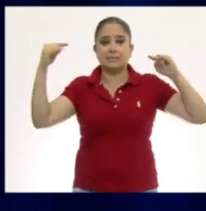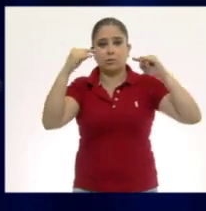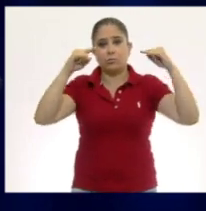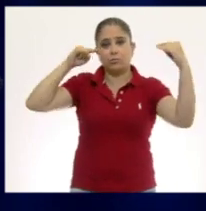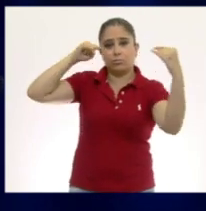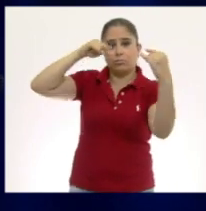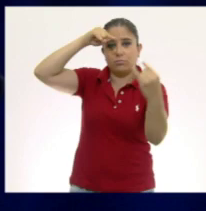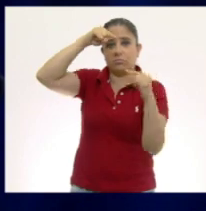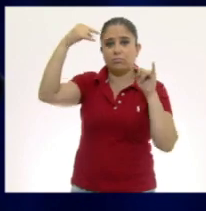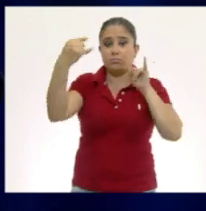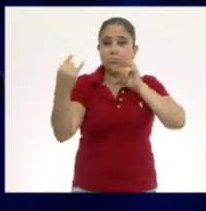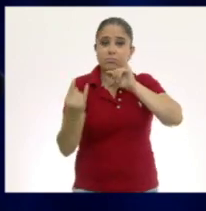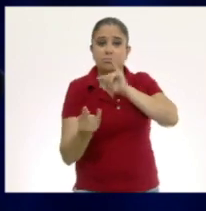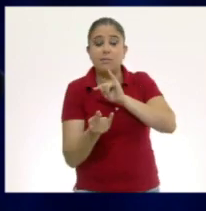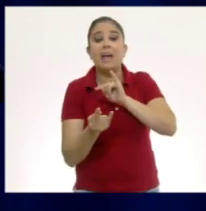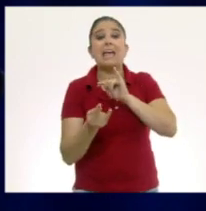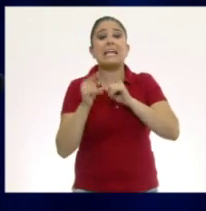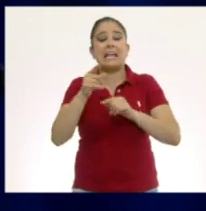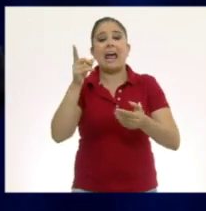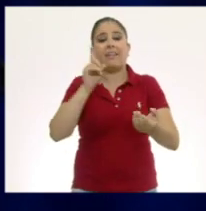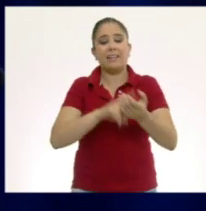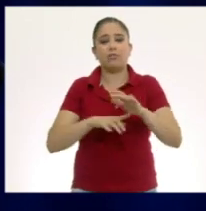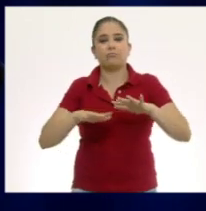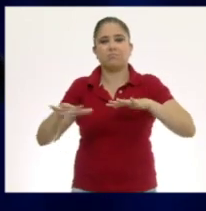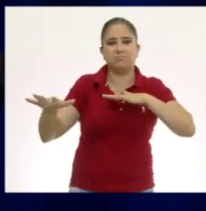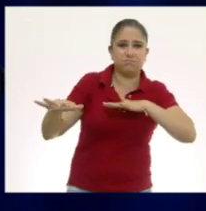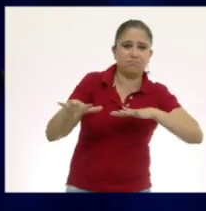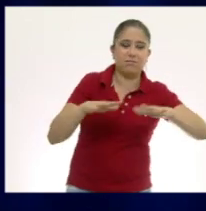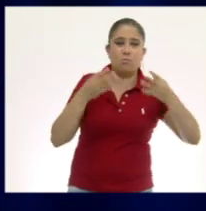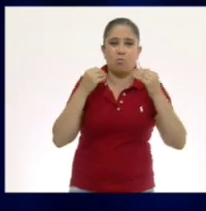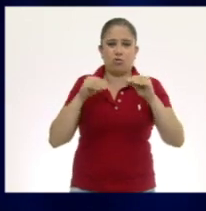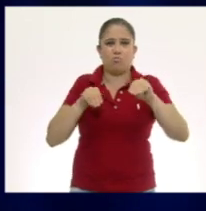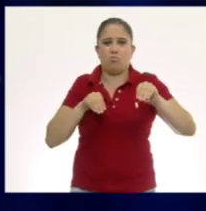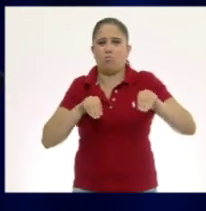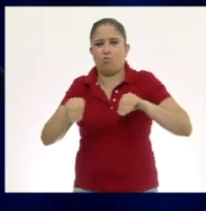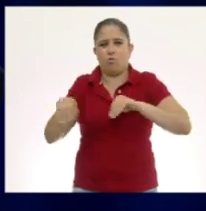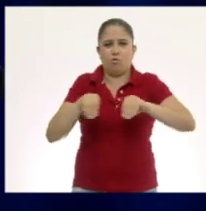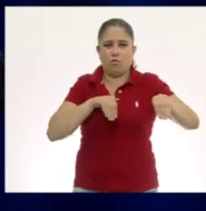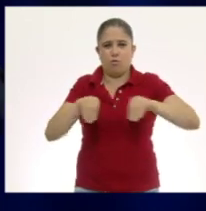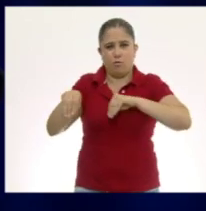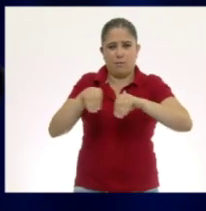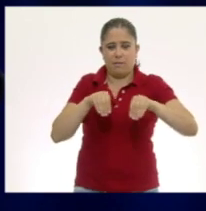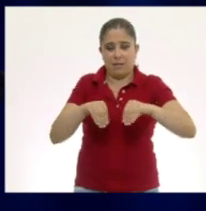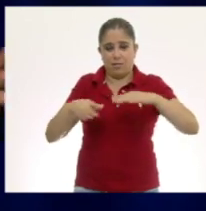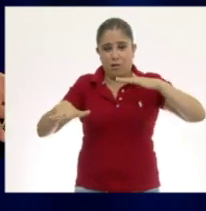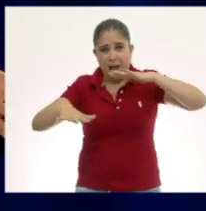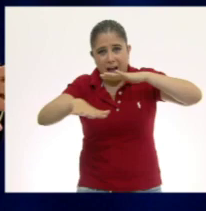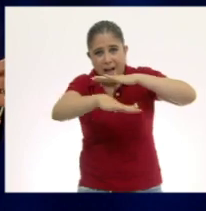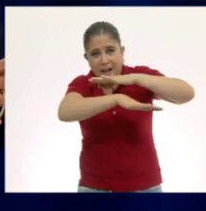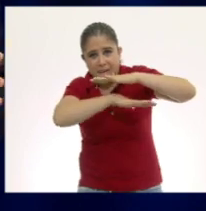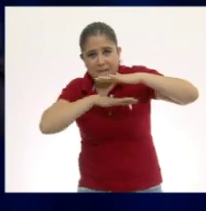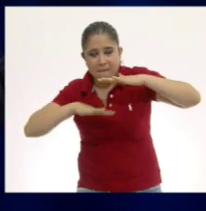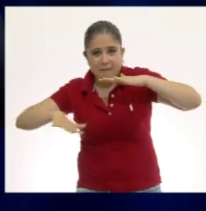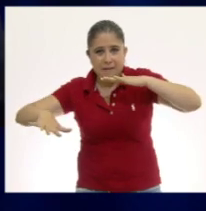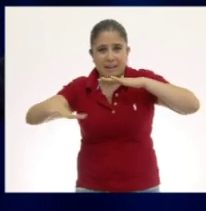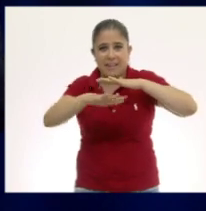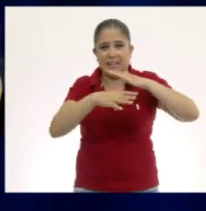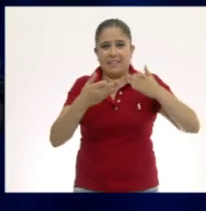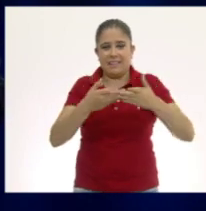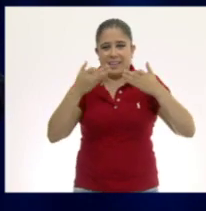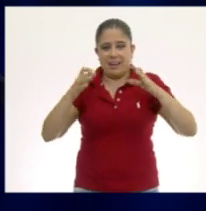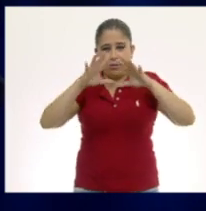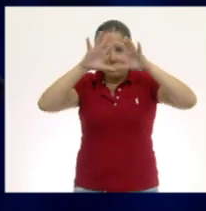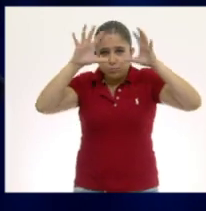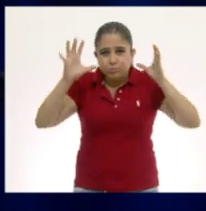constante movimiento. Y estos movimientos que se dan en el subsuelo, por llamarle de esa manera, que es la